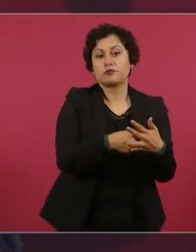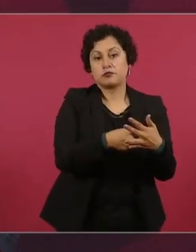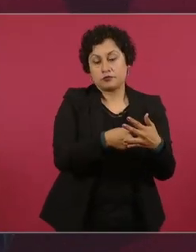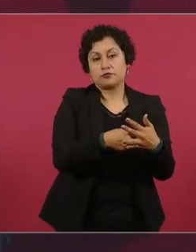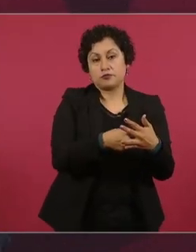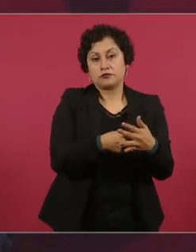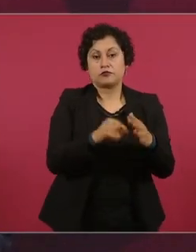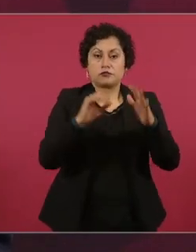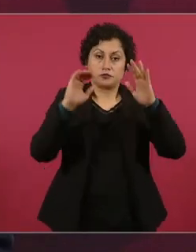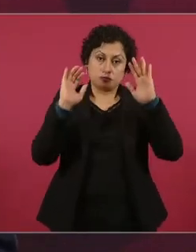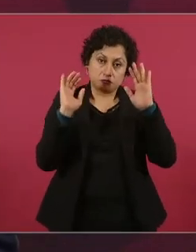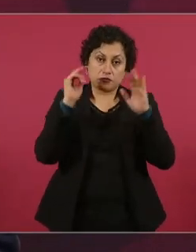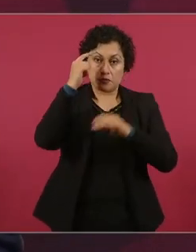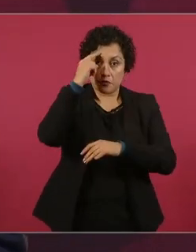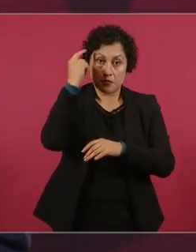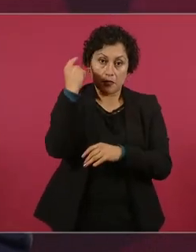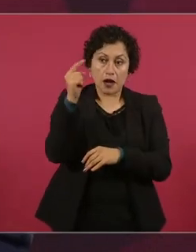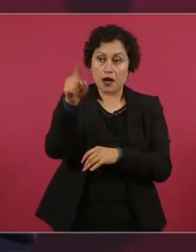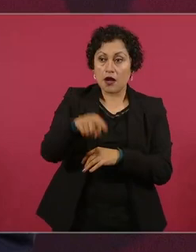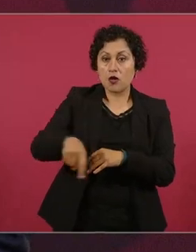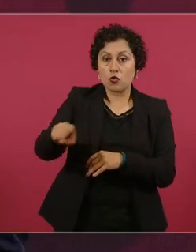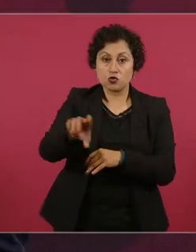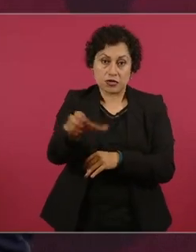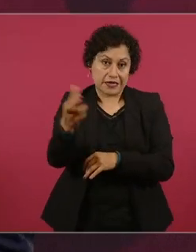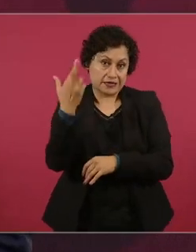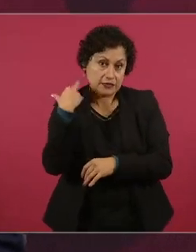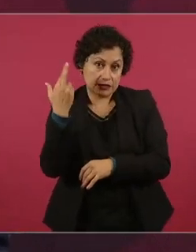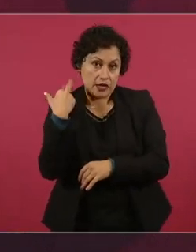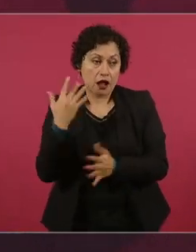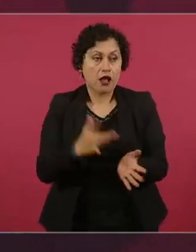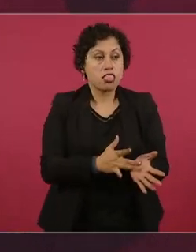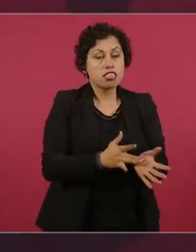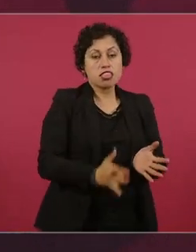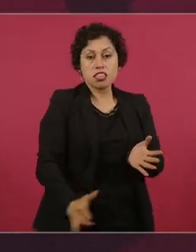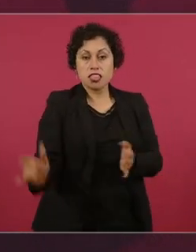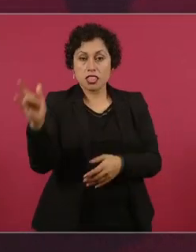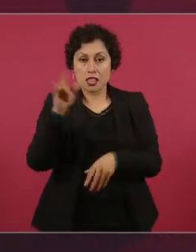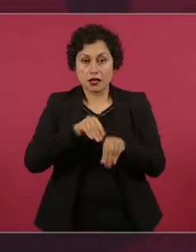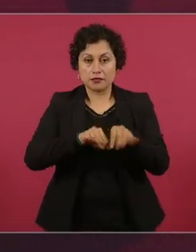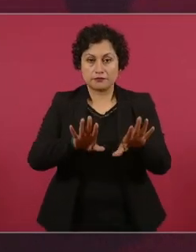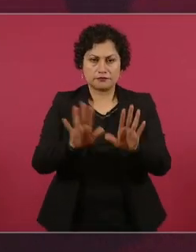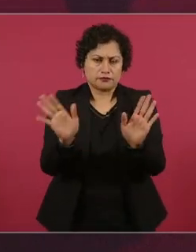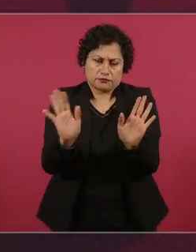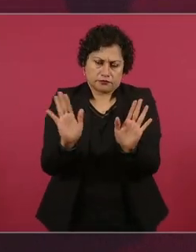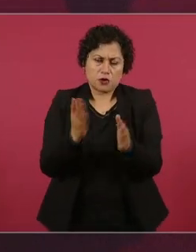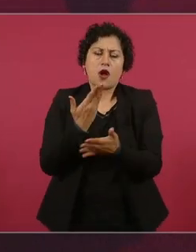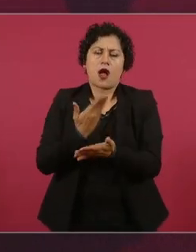motivos a ustedes y además para cumplir nuestra responsabilidad con la gente,